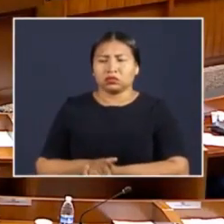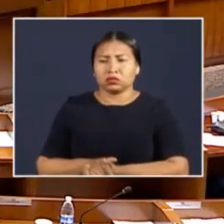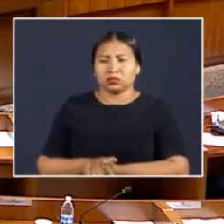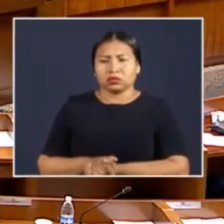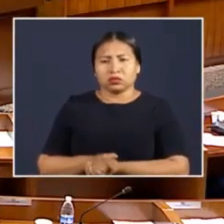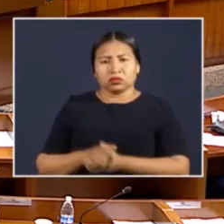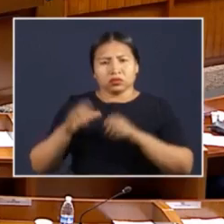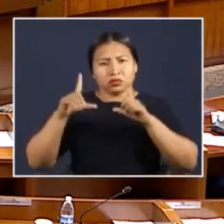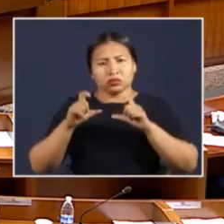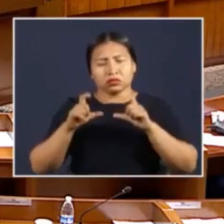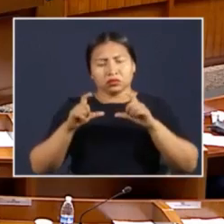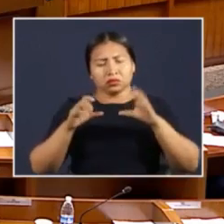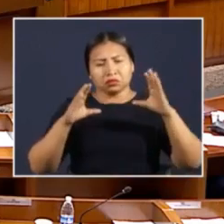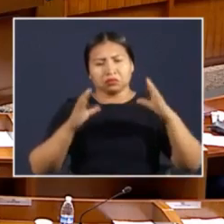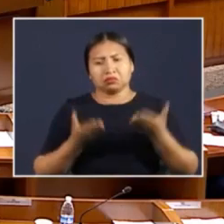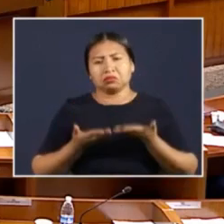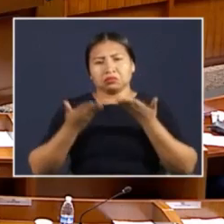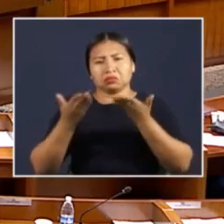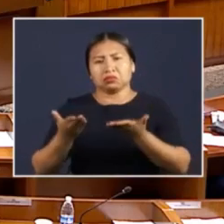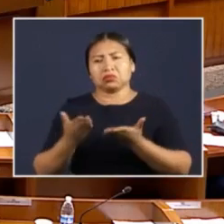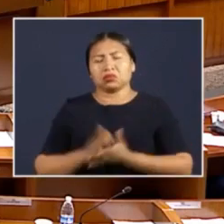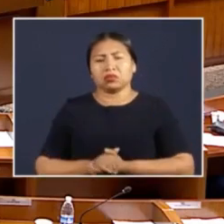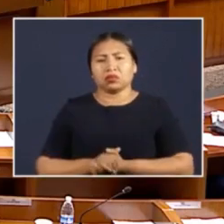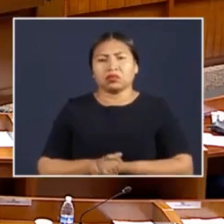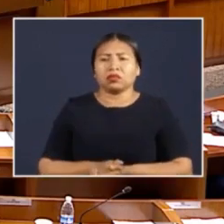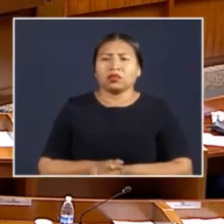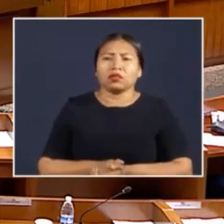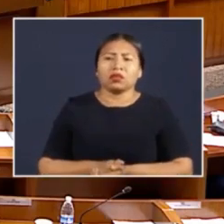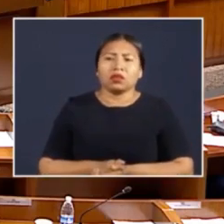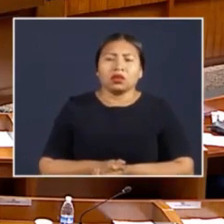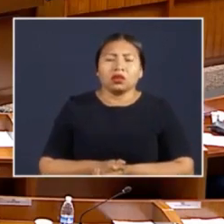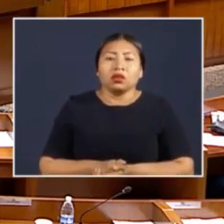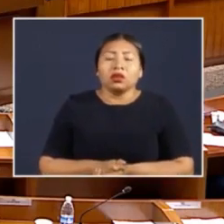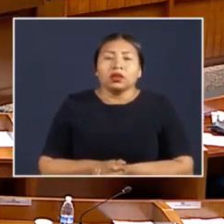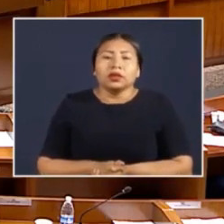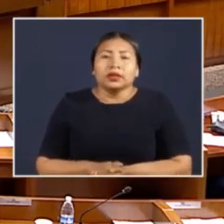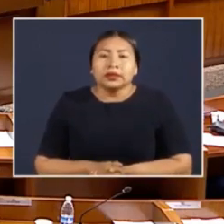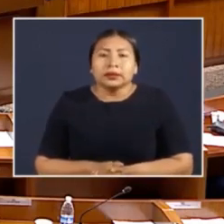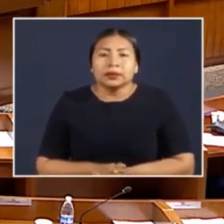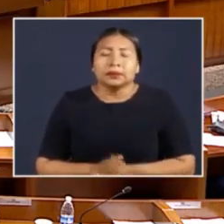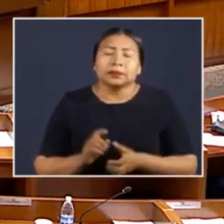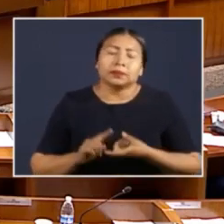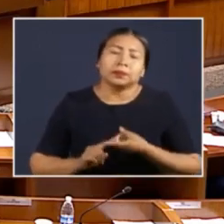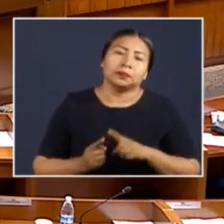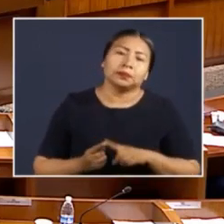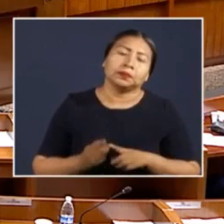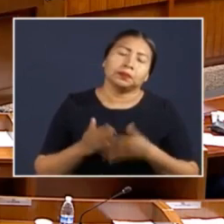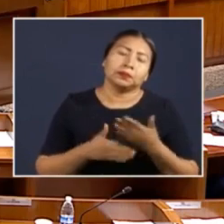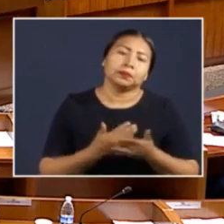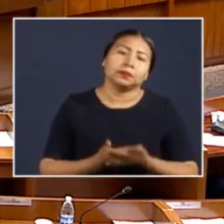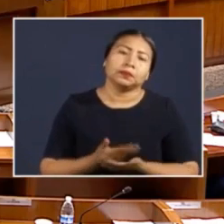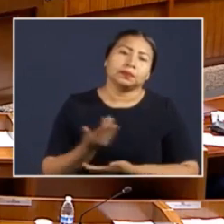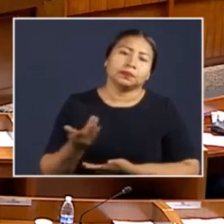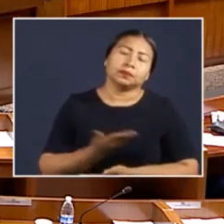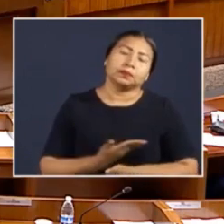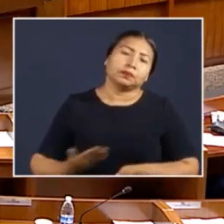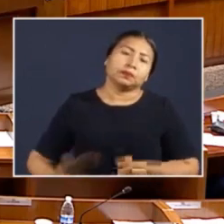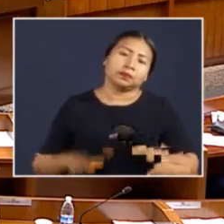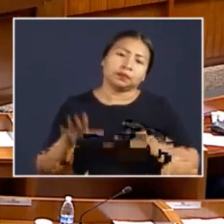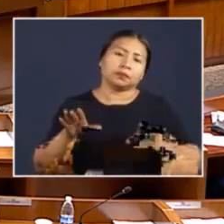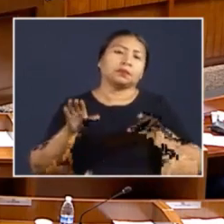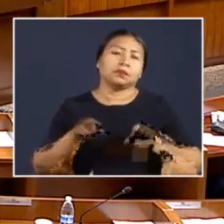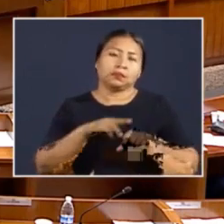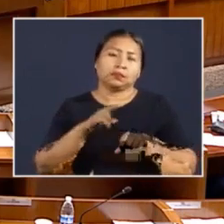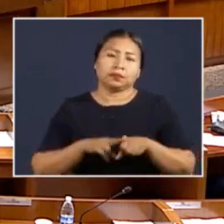formar el proyecto ley ahora es televidente en estos momentos el ministro de seguridad entrega al presidente de la asamblea la propuesta